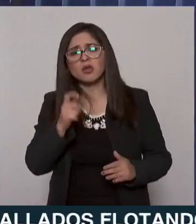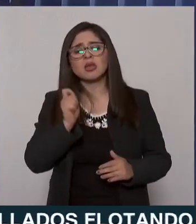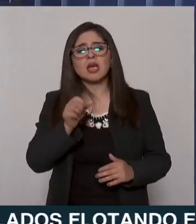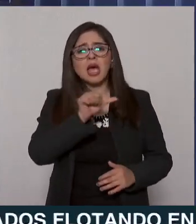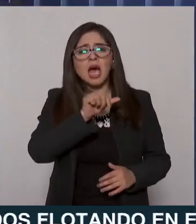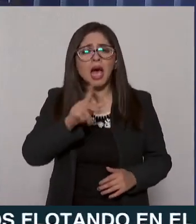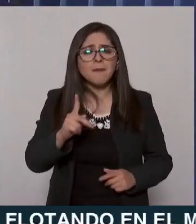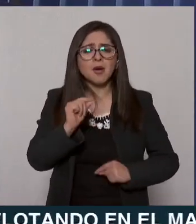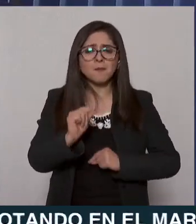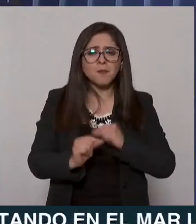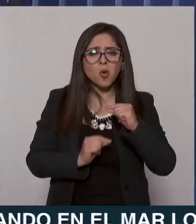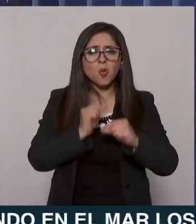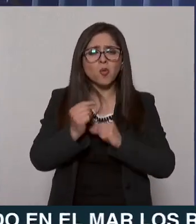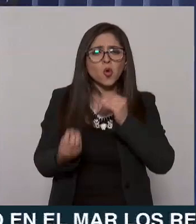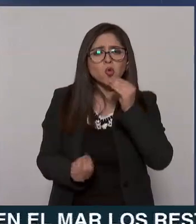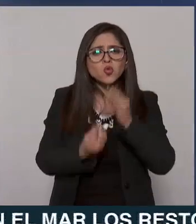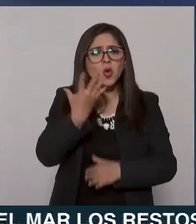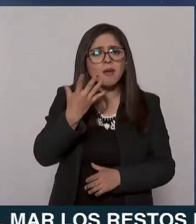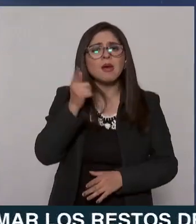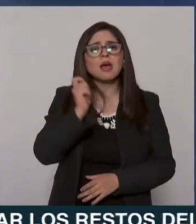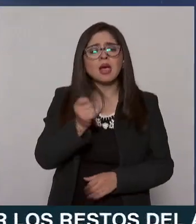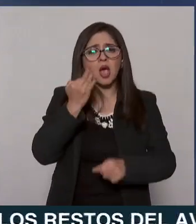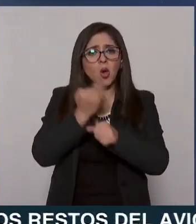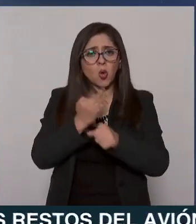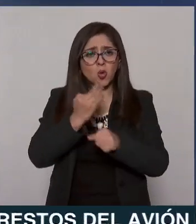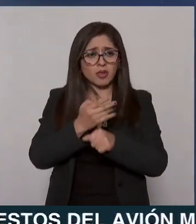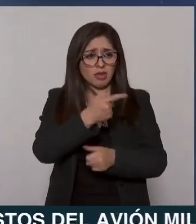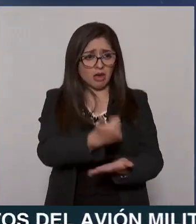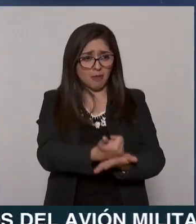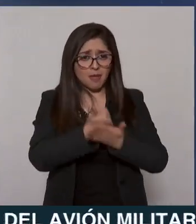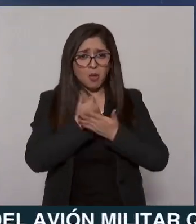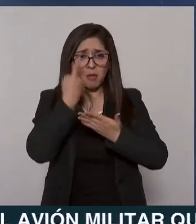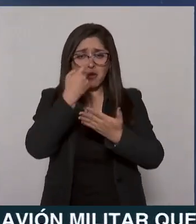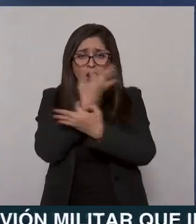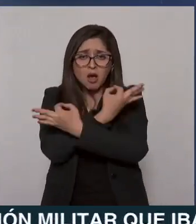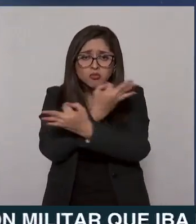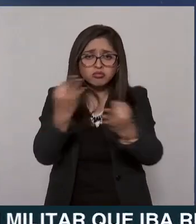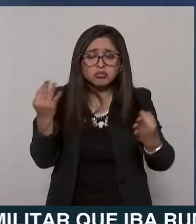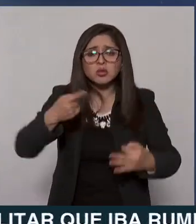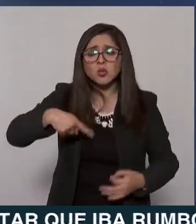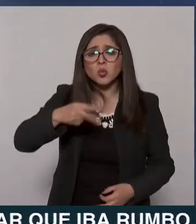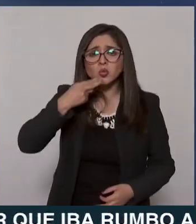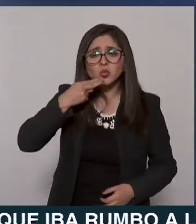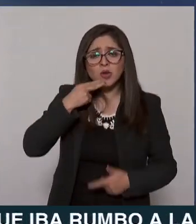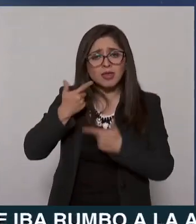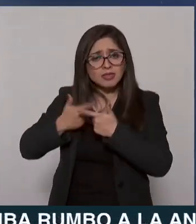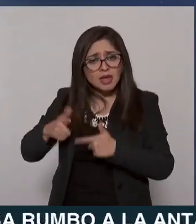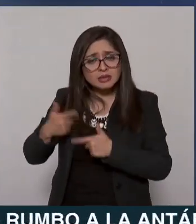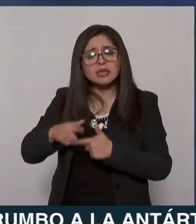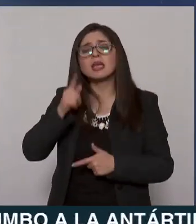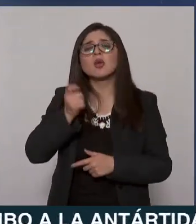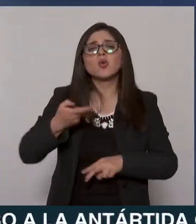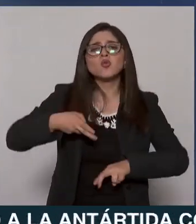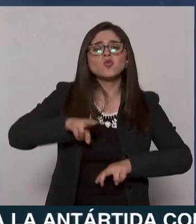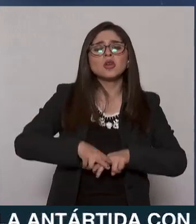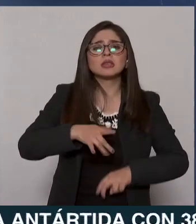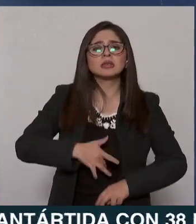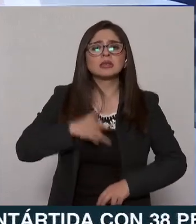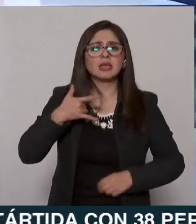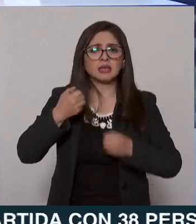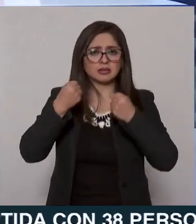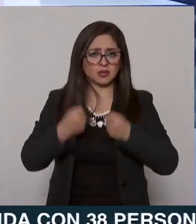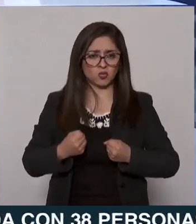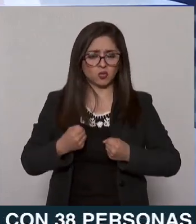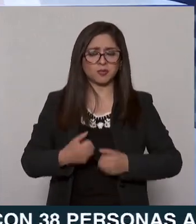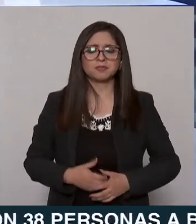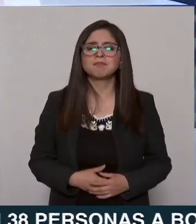muy nueva y sobre todo lo que nos están ayudando ustedes bastante es a difundirla y a hacer más uso del taxi y de la aplicación de un modo seguro. Claro, por supuesto. Janiel, ¿se